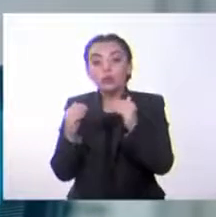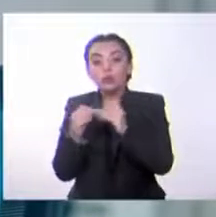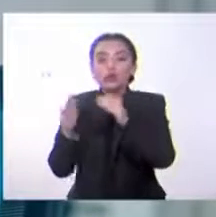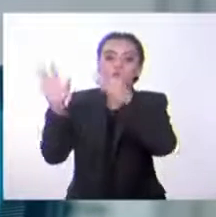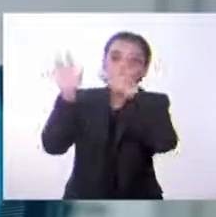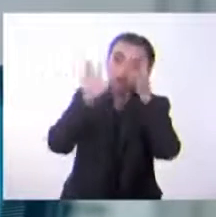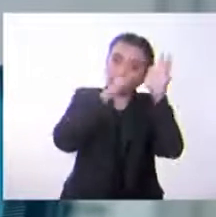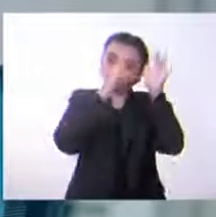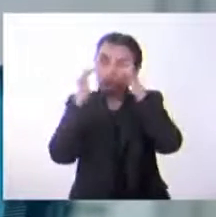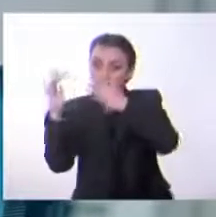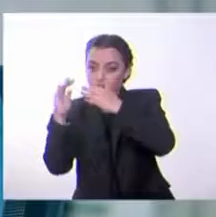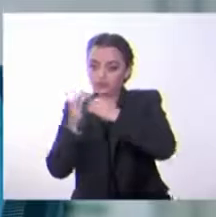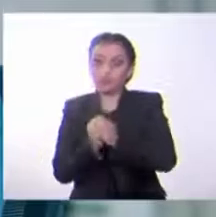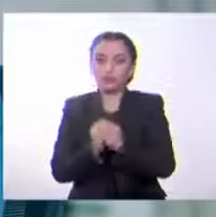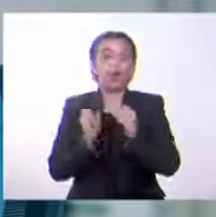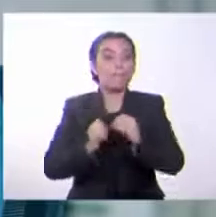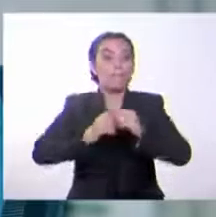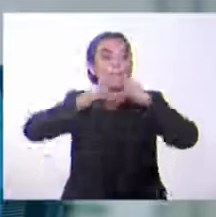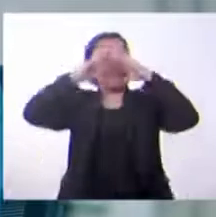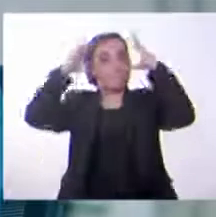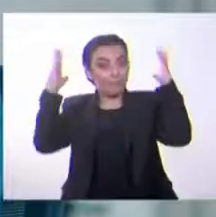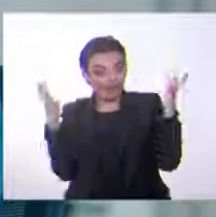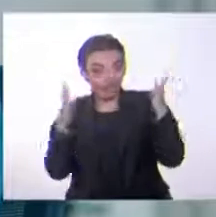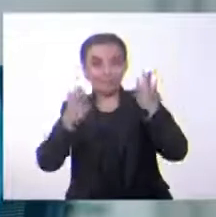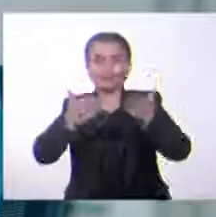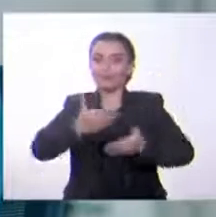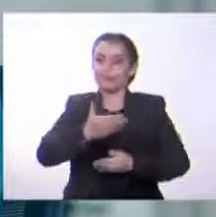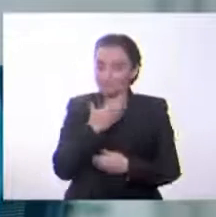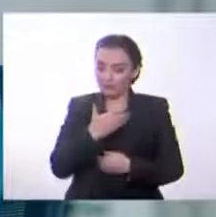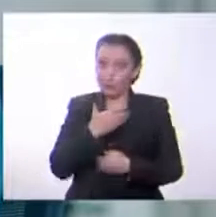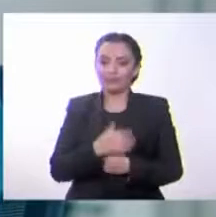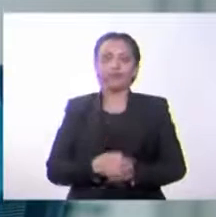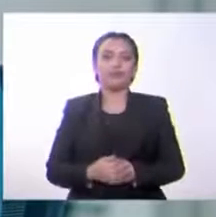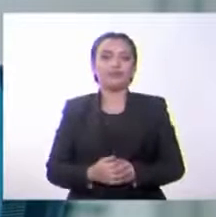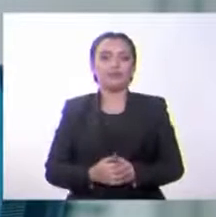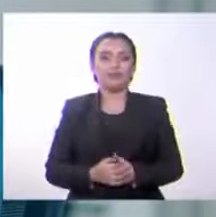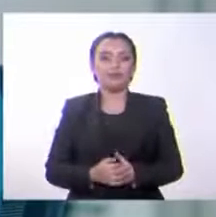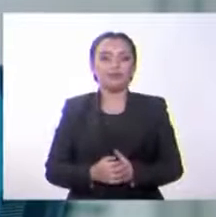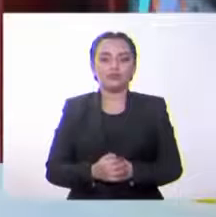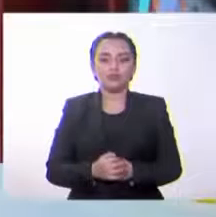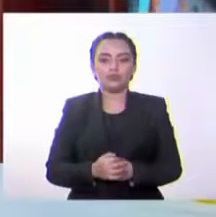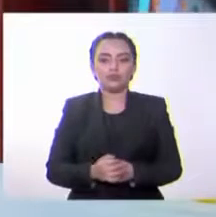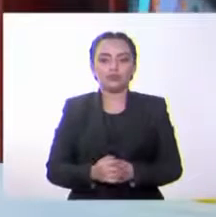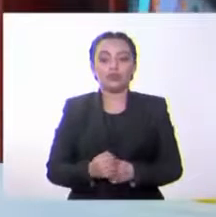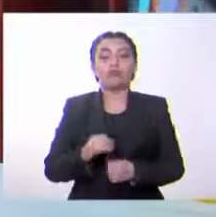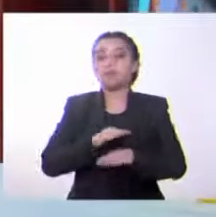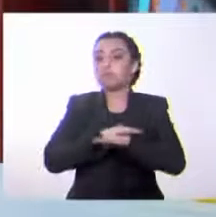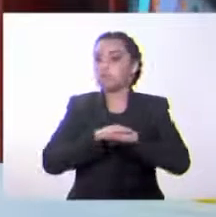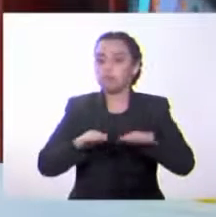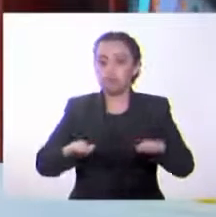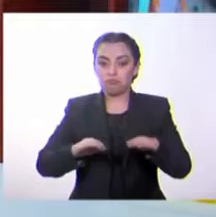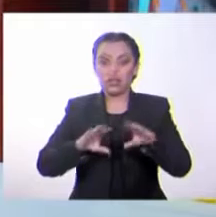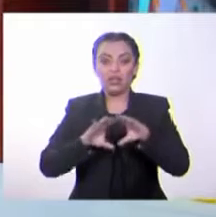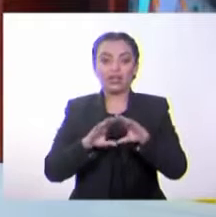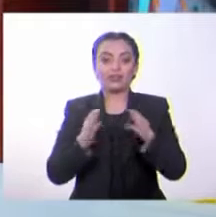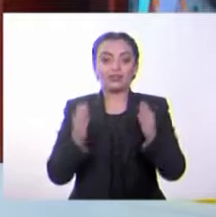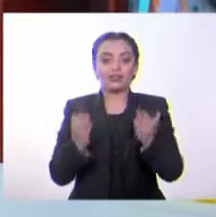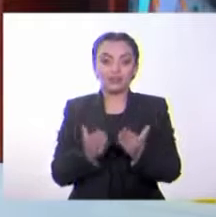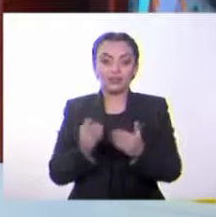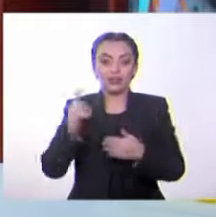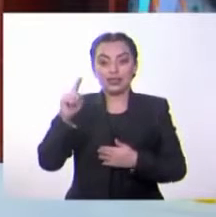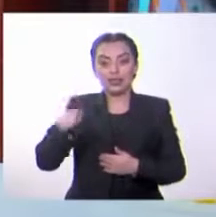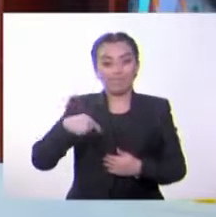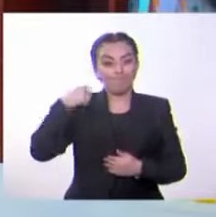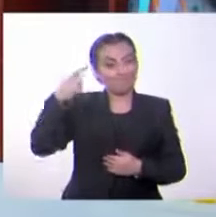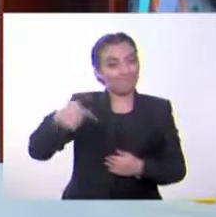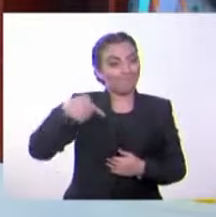dinámica es mucho más compleja. Hemos llegado al final de este video. Vamos a seguir hablando sobre